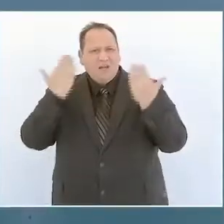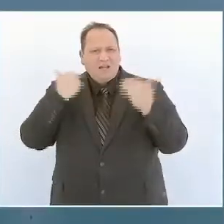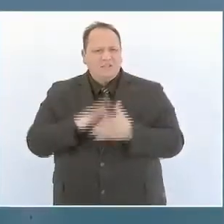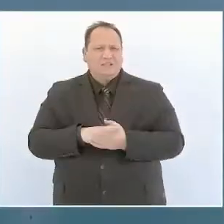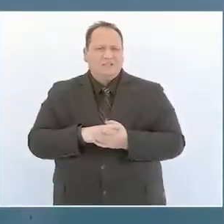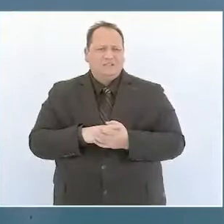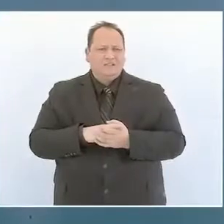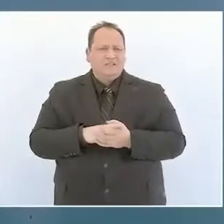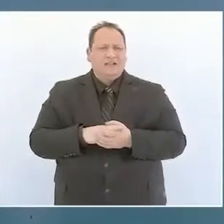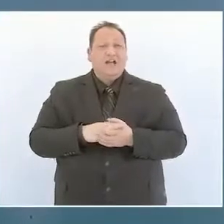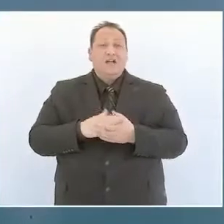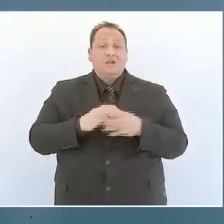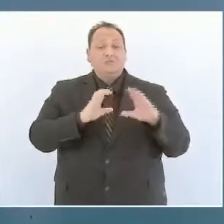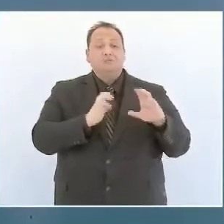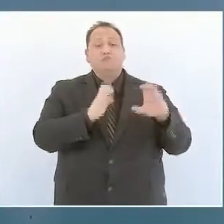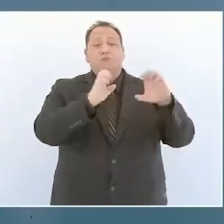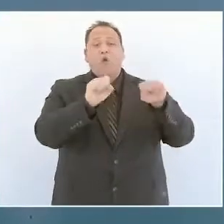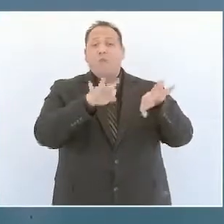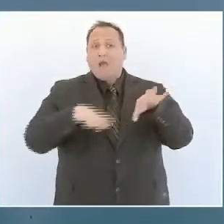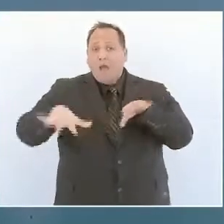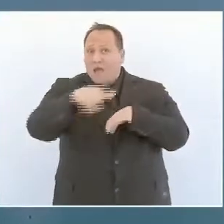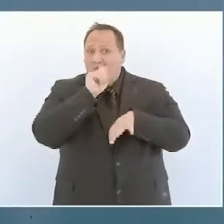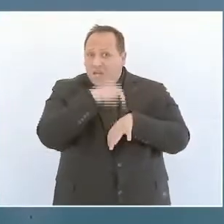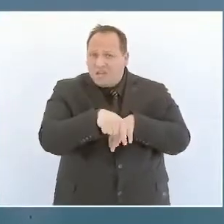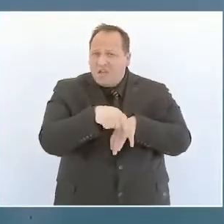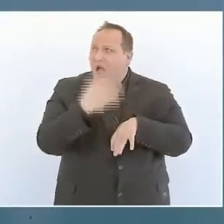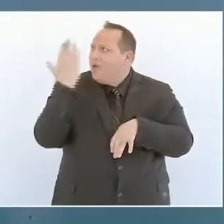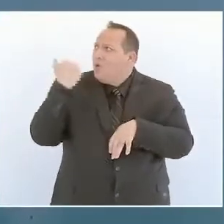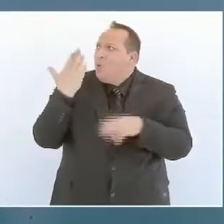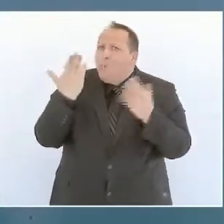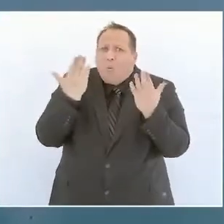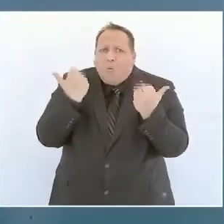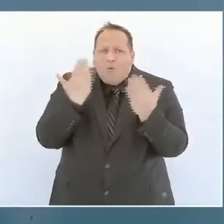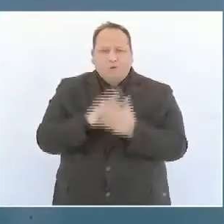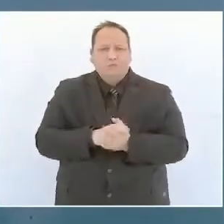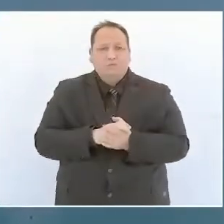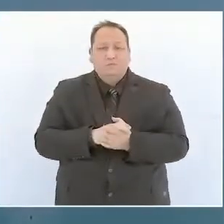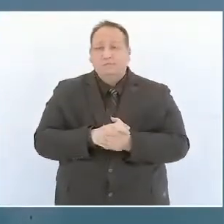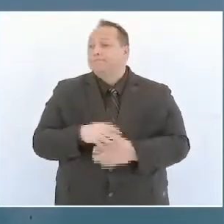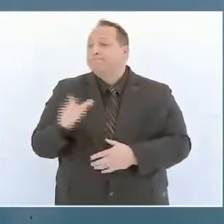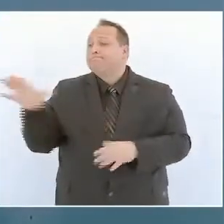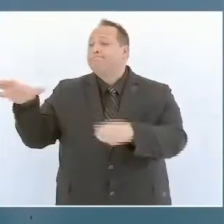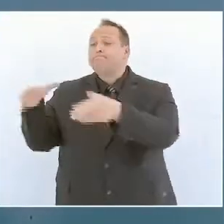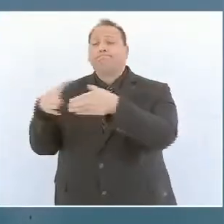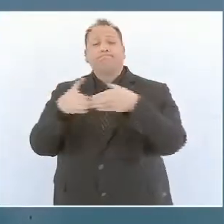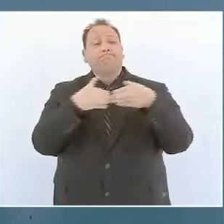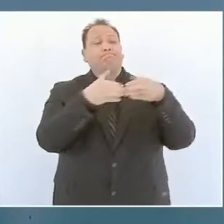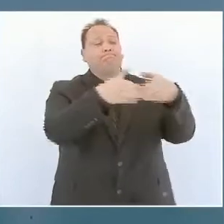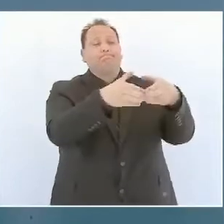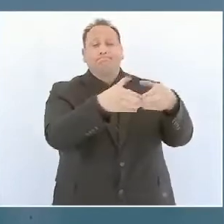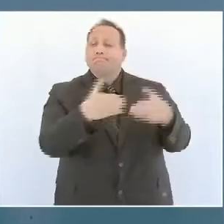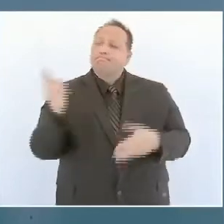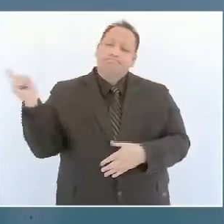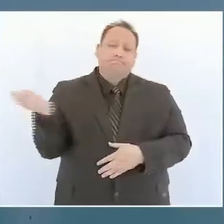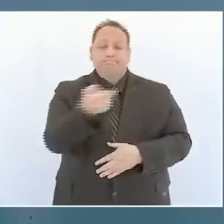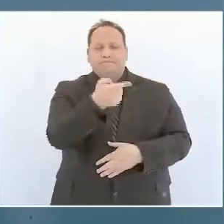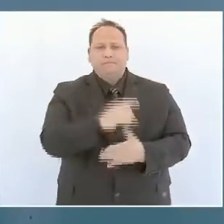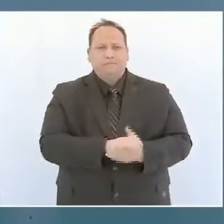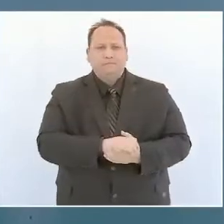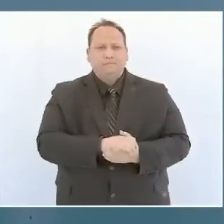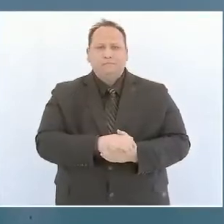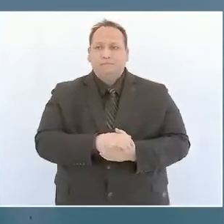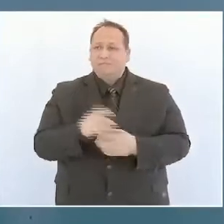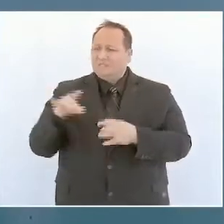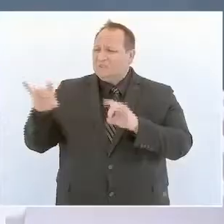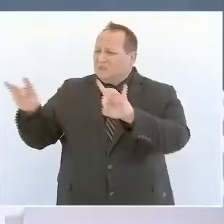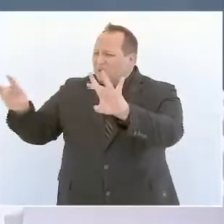no tenían cuarteles como estos, los mandaban a